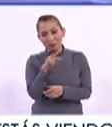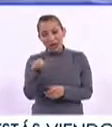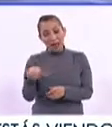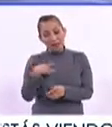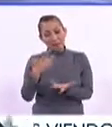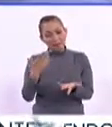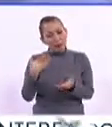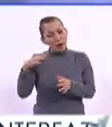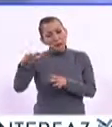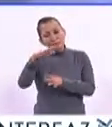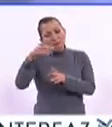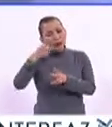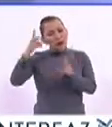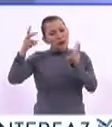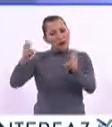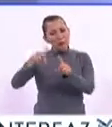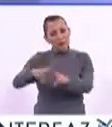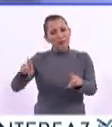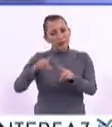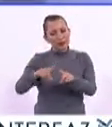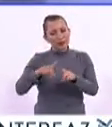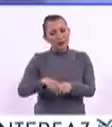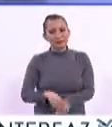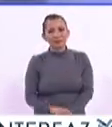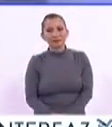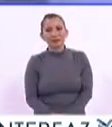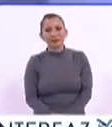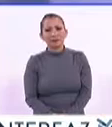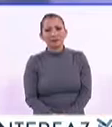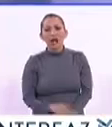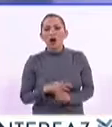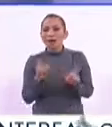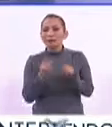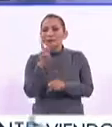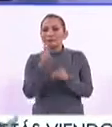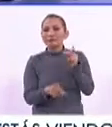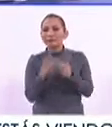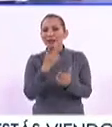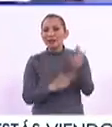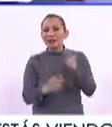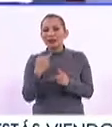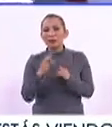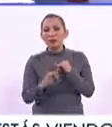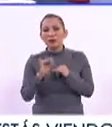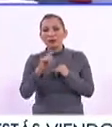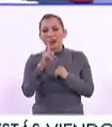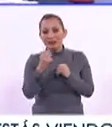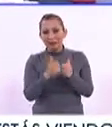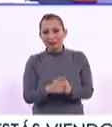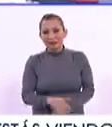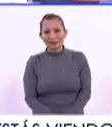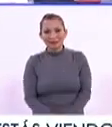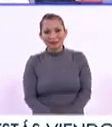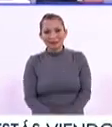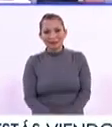aquí estaremos abarcando temas diversos al respecto. Así es, vamos a hacer una breve pausa y regresamos al final de Interfaz, no se lo